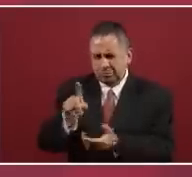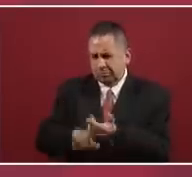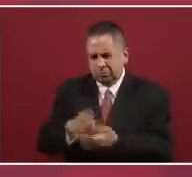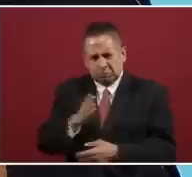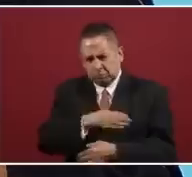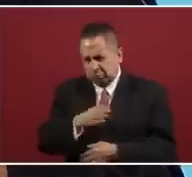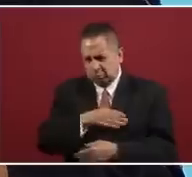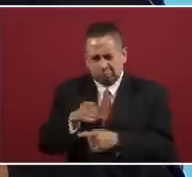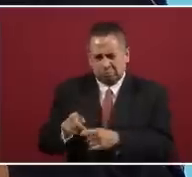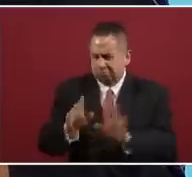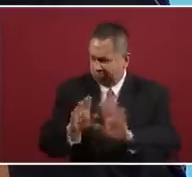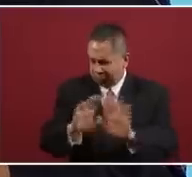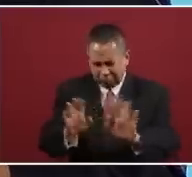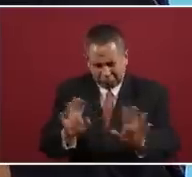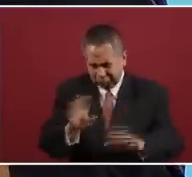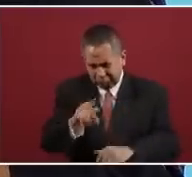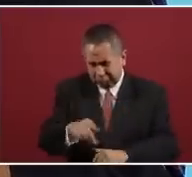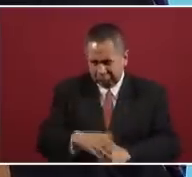no.